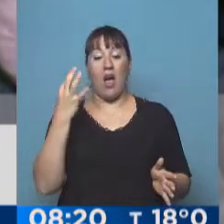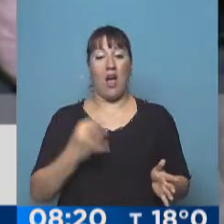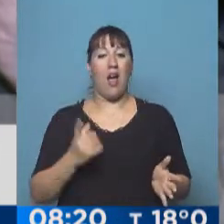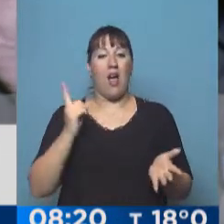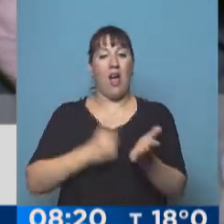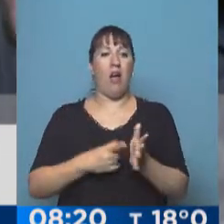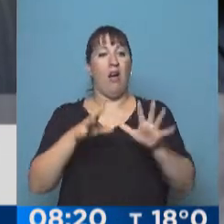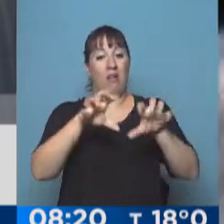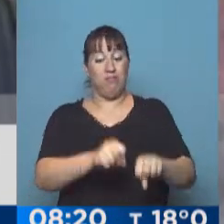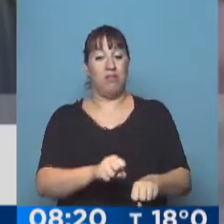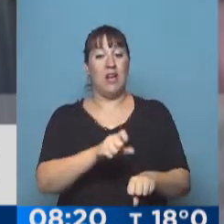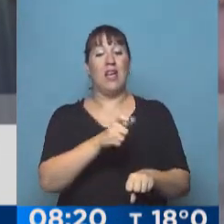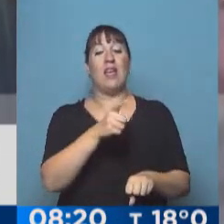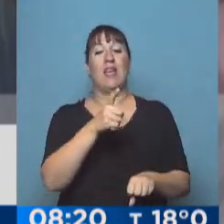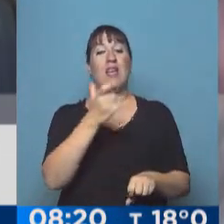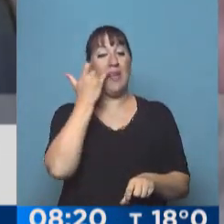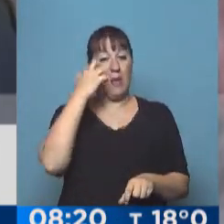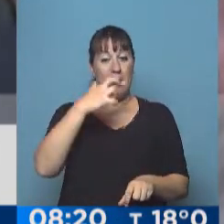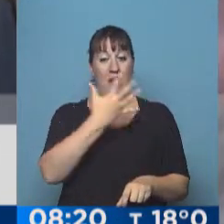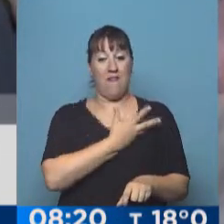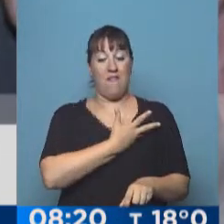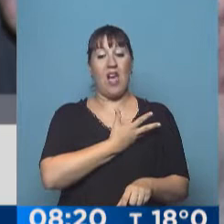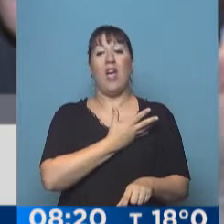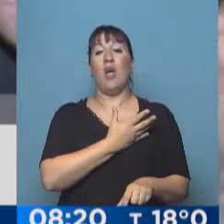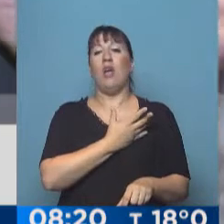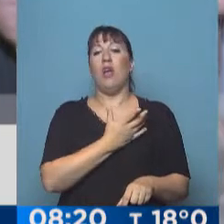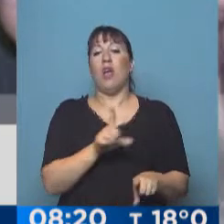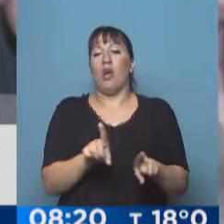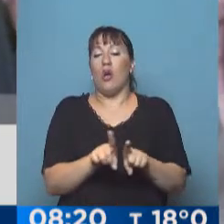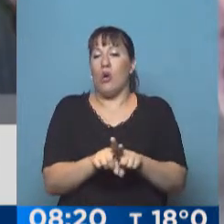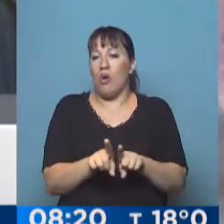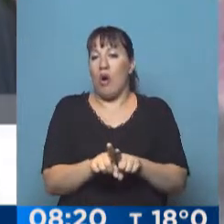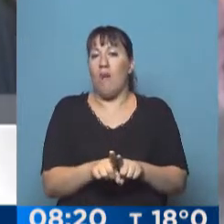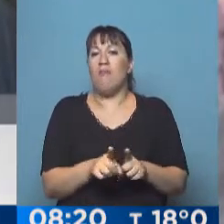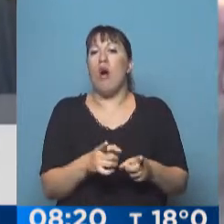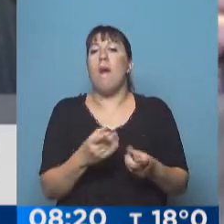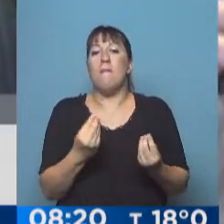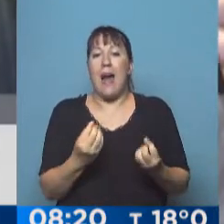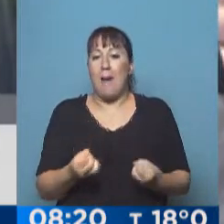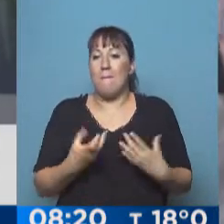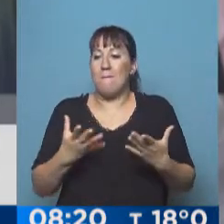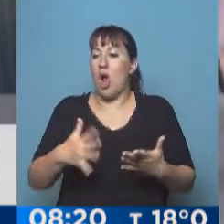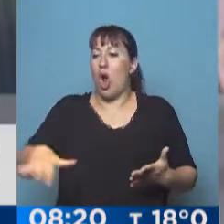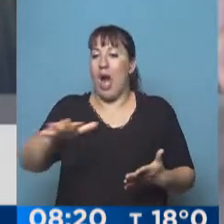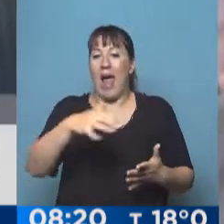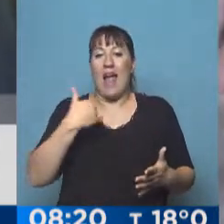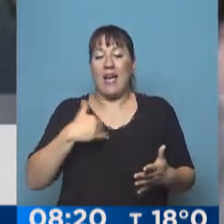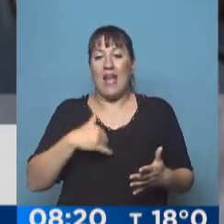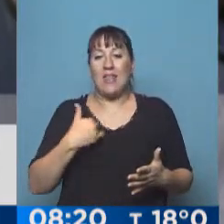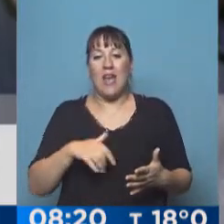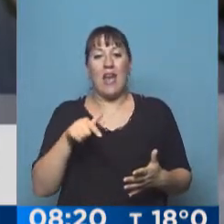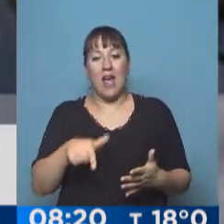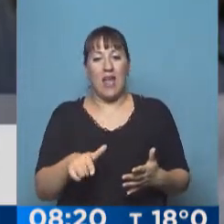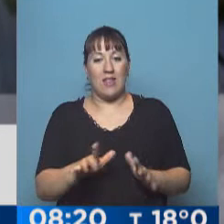expropiación así pf lo que ha hecho es traer para los intereses de los argentinos a la empresa de bandera que no